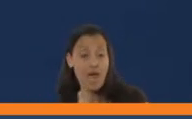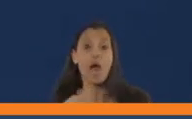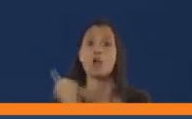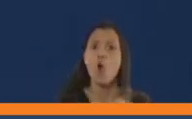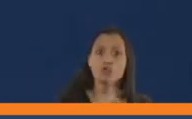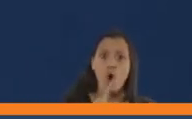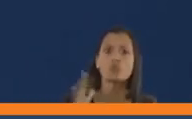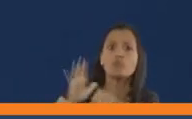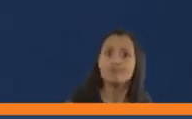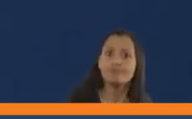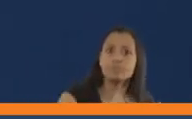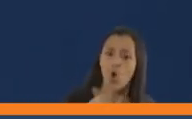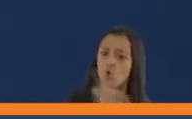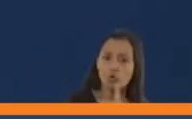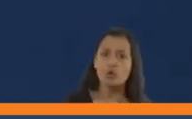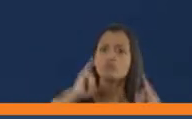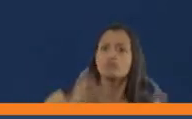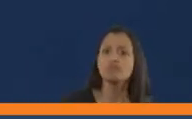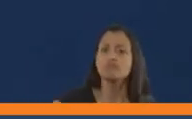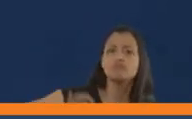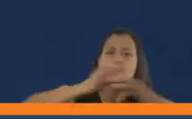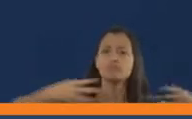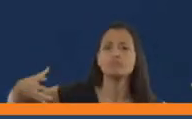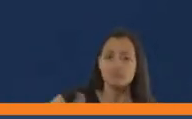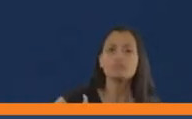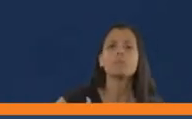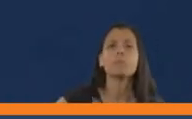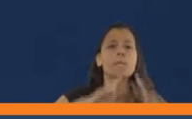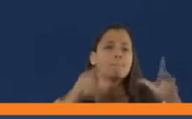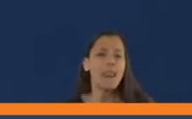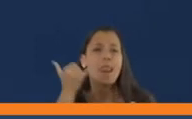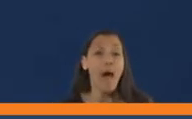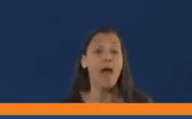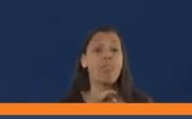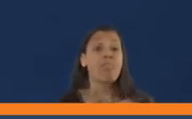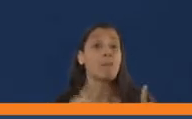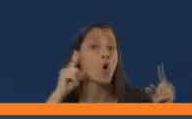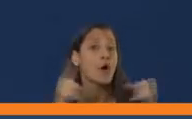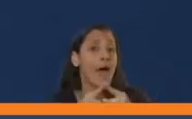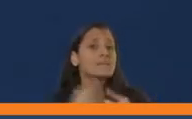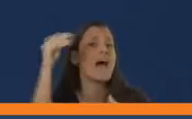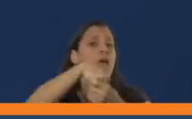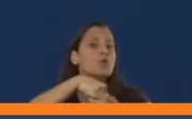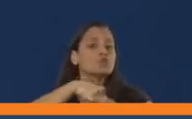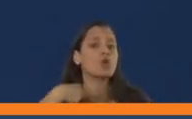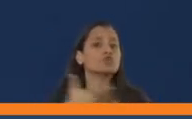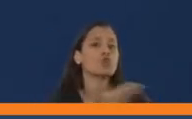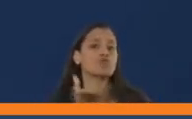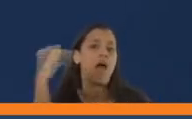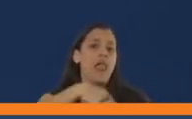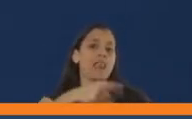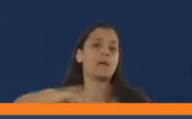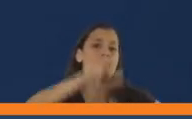dominados por la polis polarización unidos por la democracia con inclusión social o